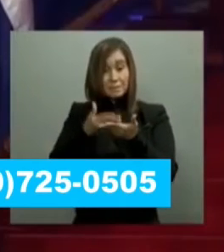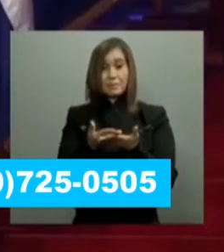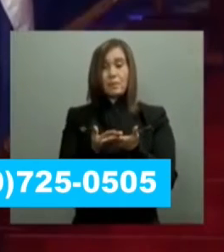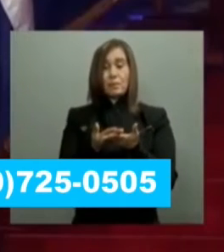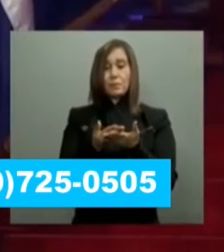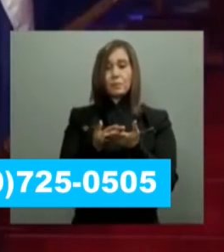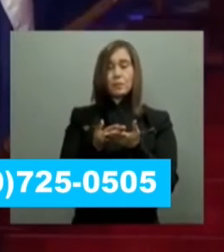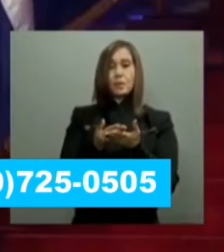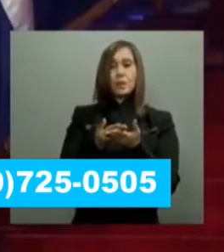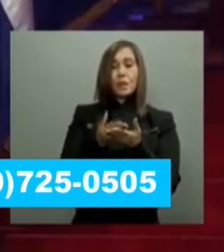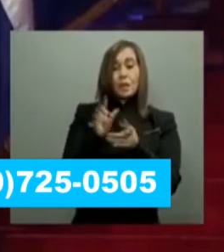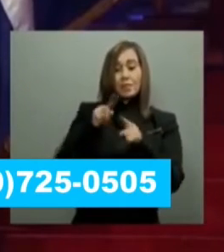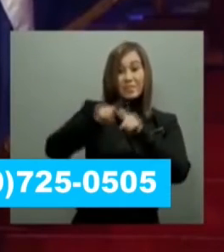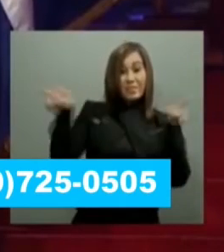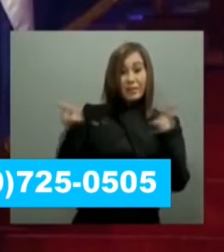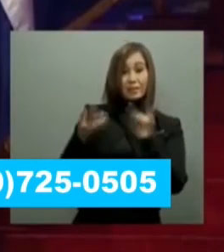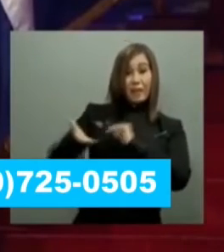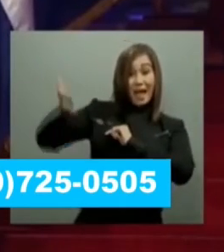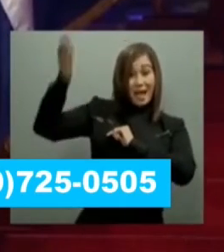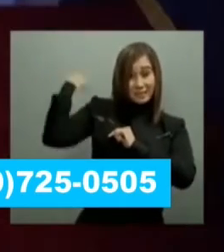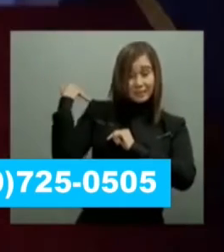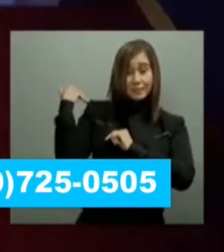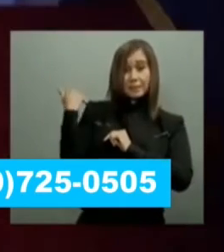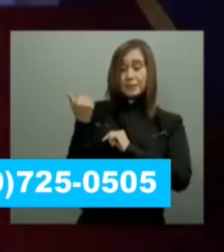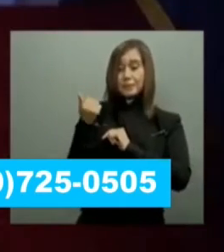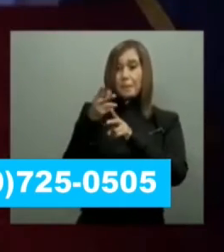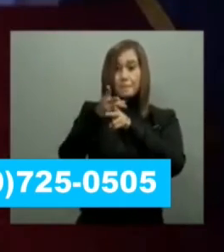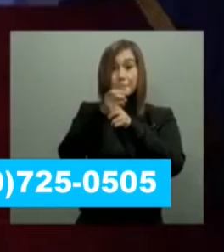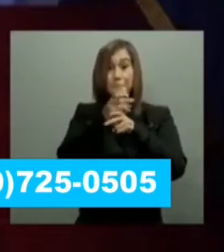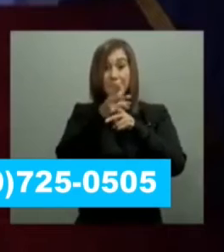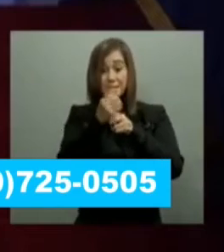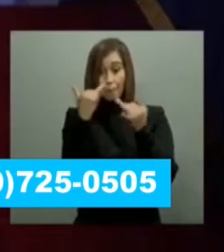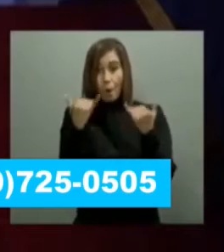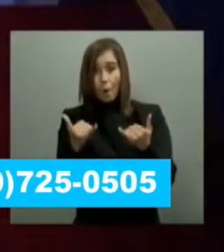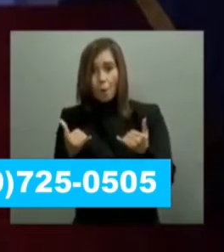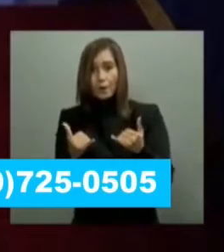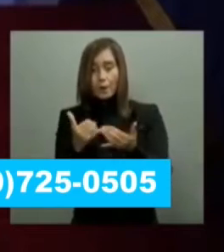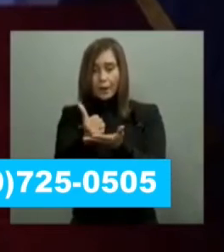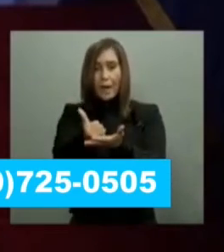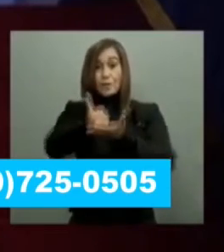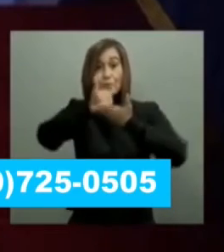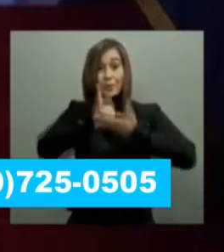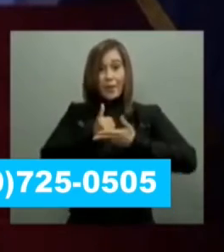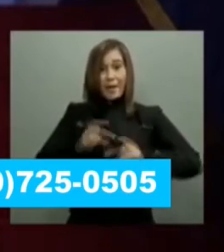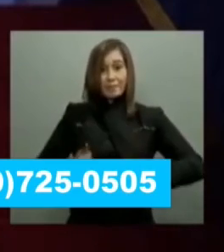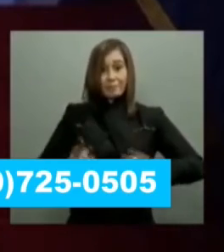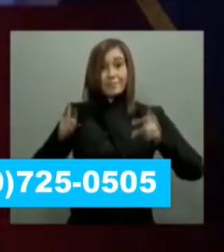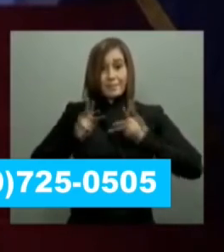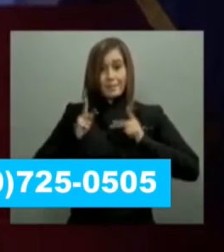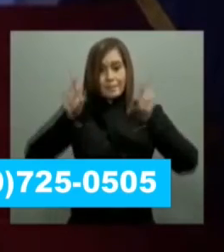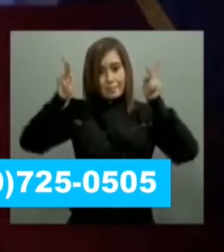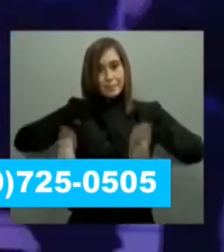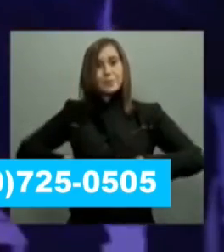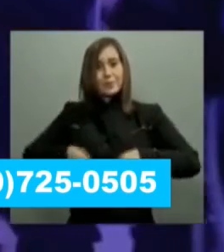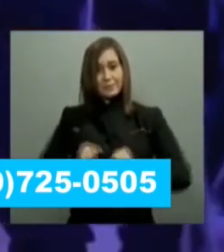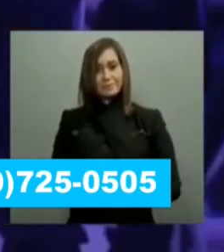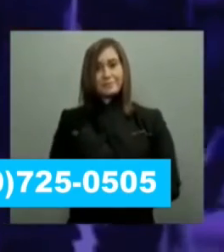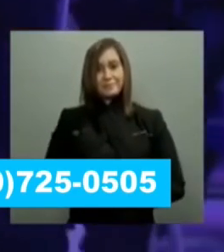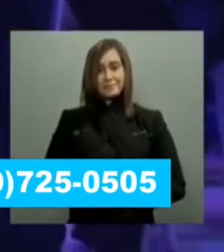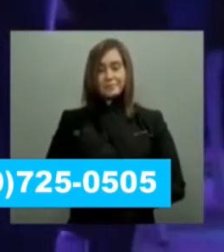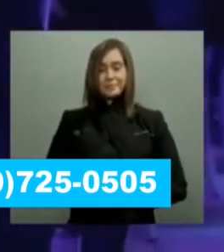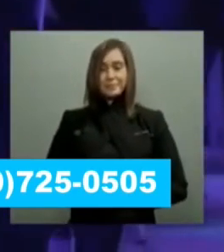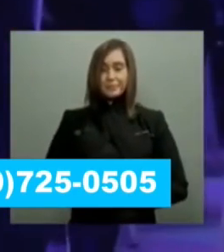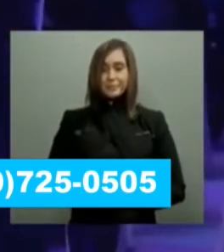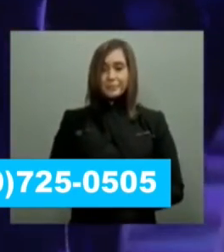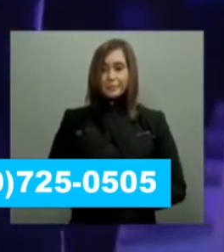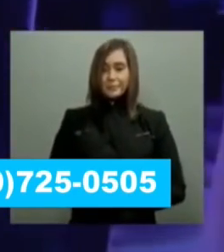emisoras importantes están ellos balanceándose y hablando y probar y preocupado el país